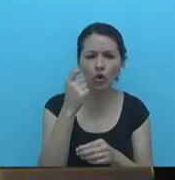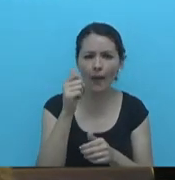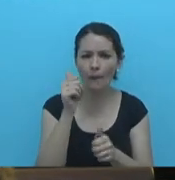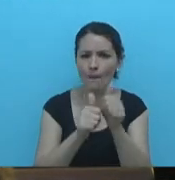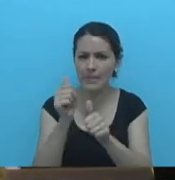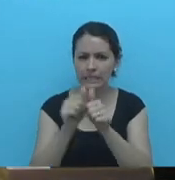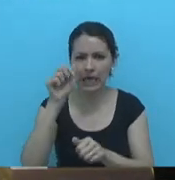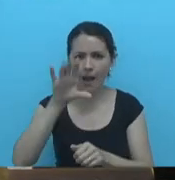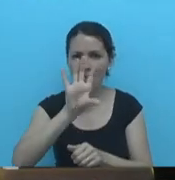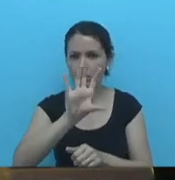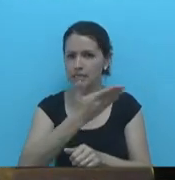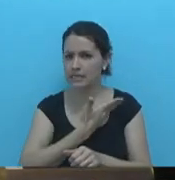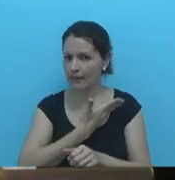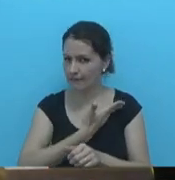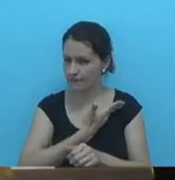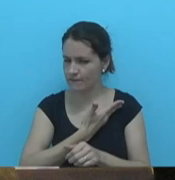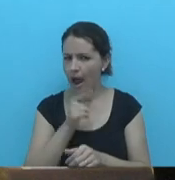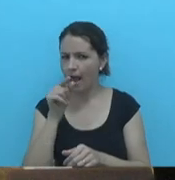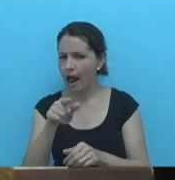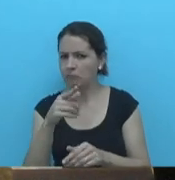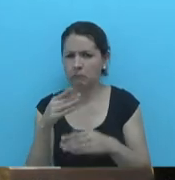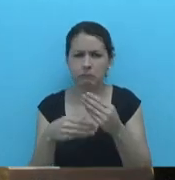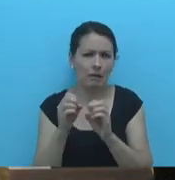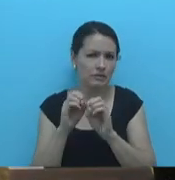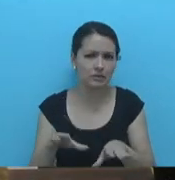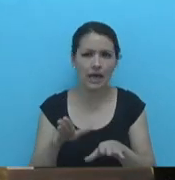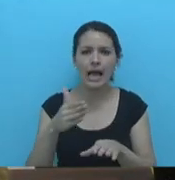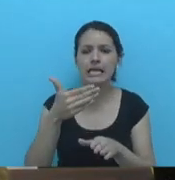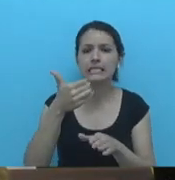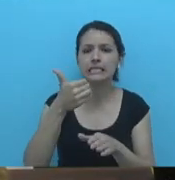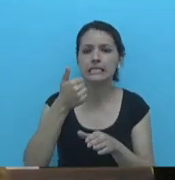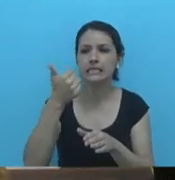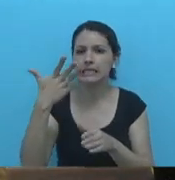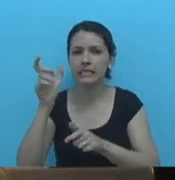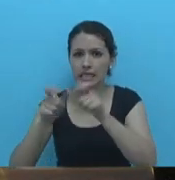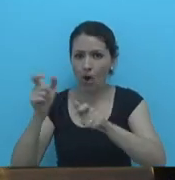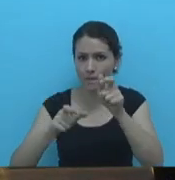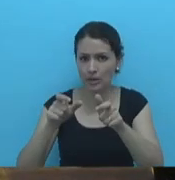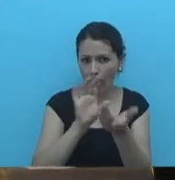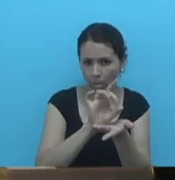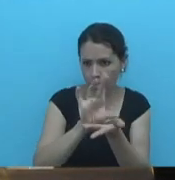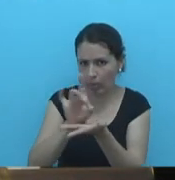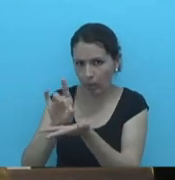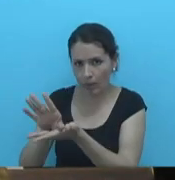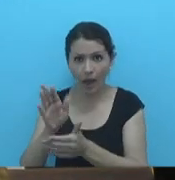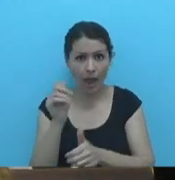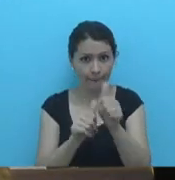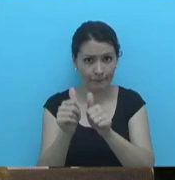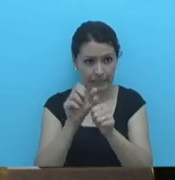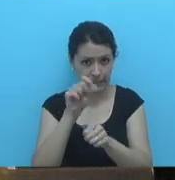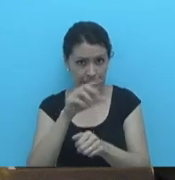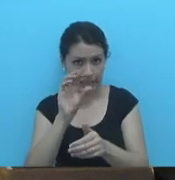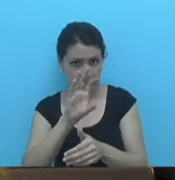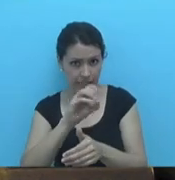lo que quiere con 65 trabajadores que son los despedidos de Unilever, que ahora está en proceso de conciliación